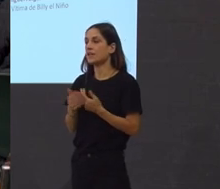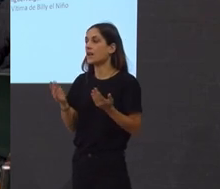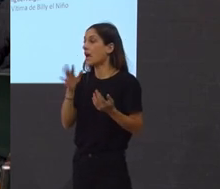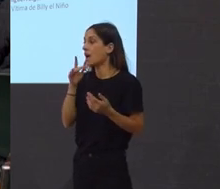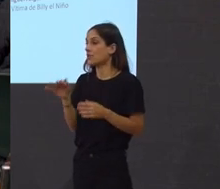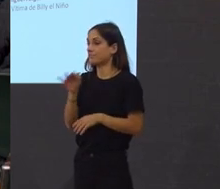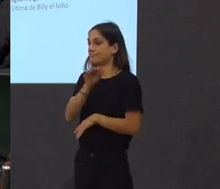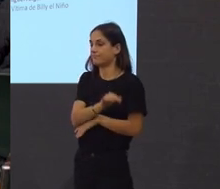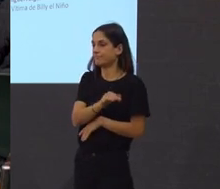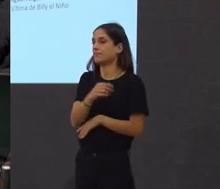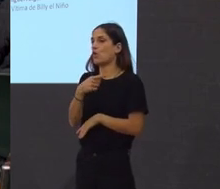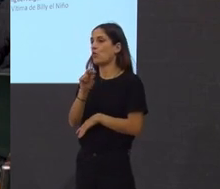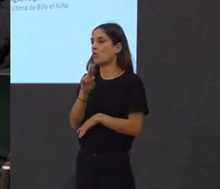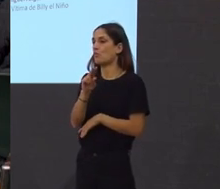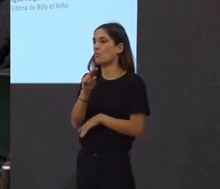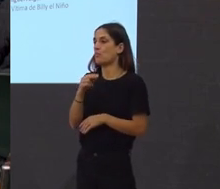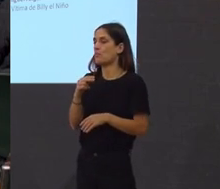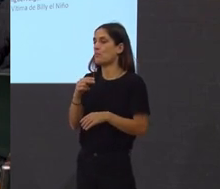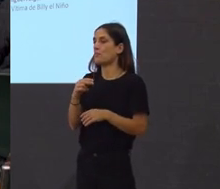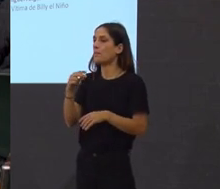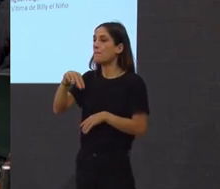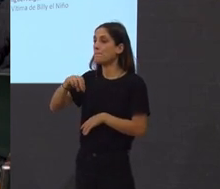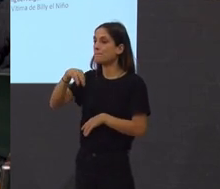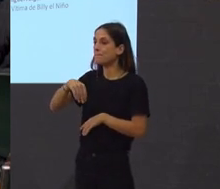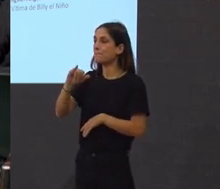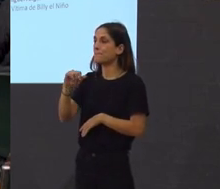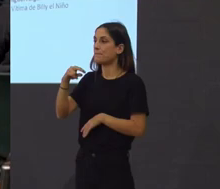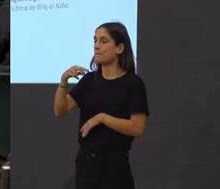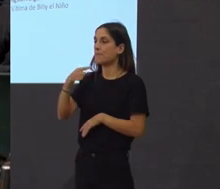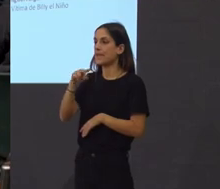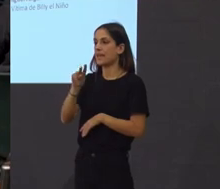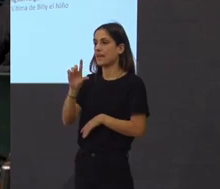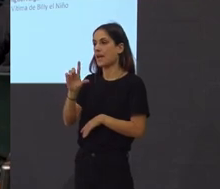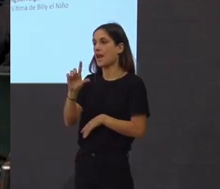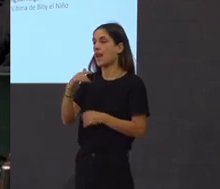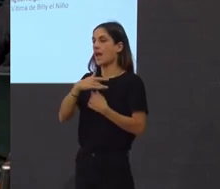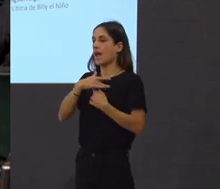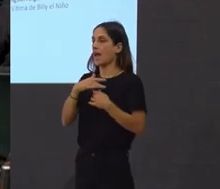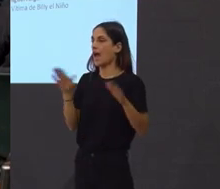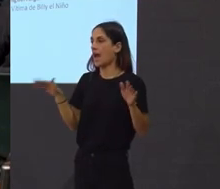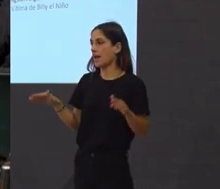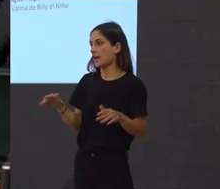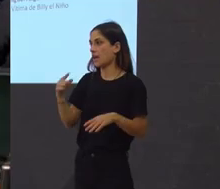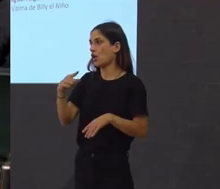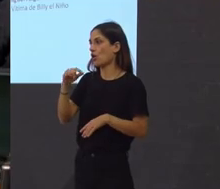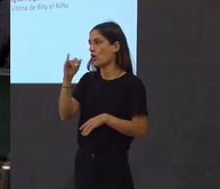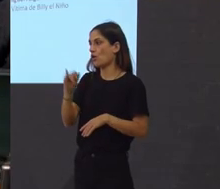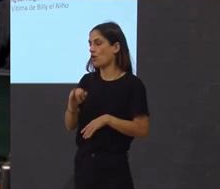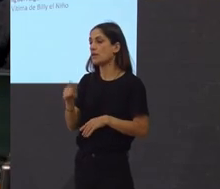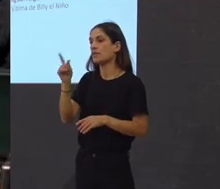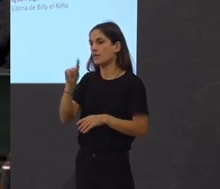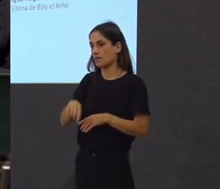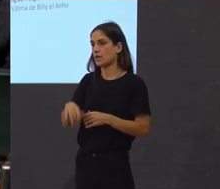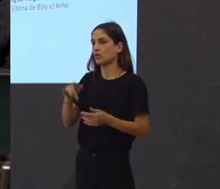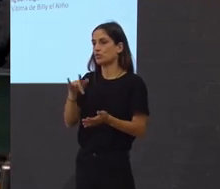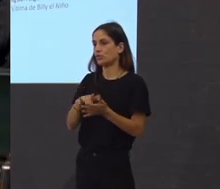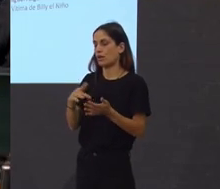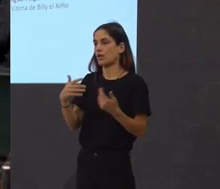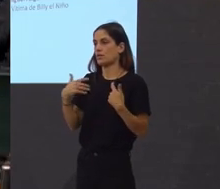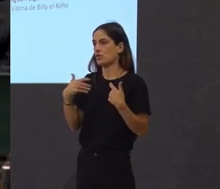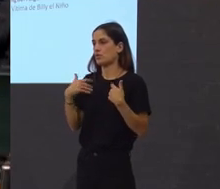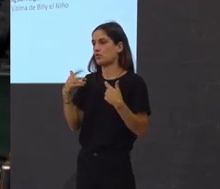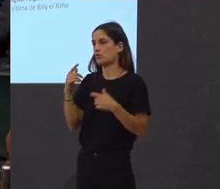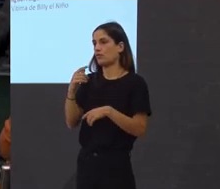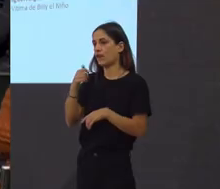daisy con él con miguel ángel gómez gusta que también fui víctima directa de billy el niño que también podremos escuchar